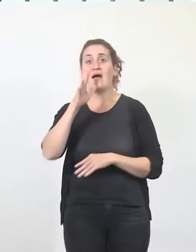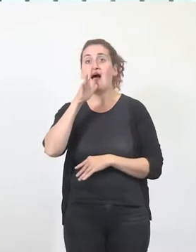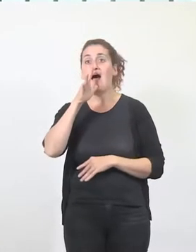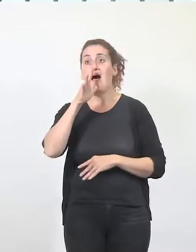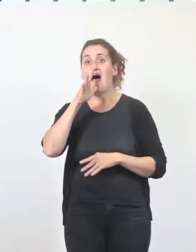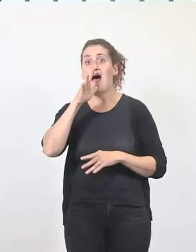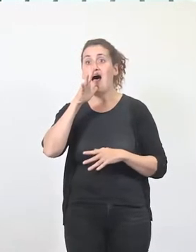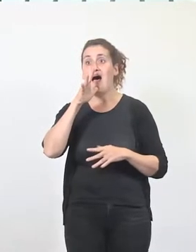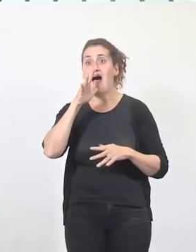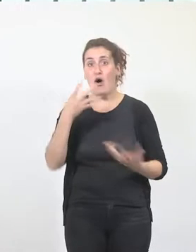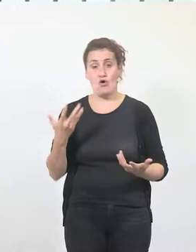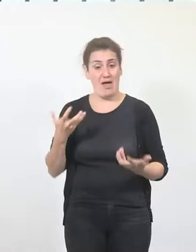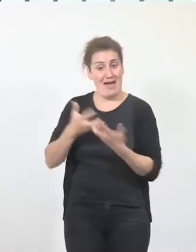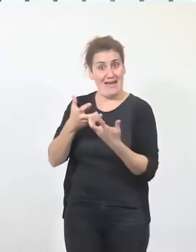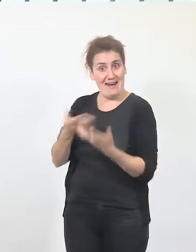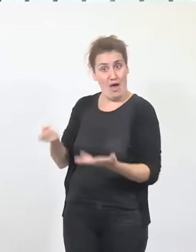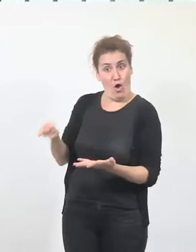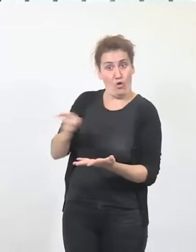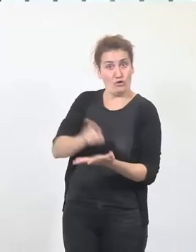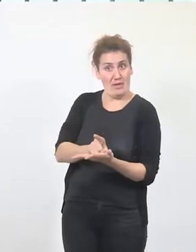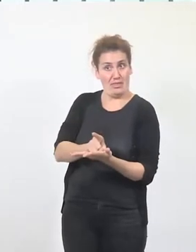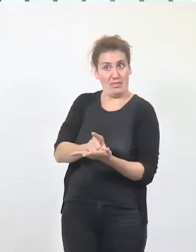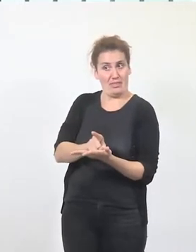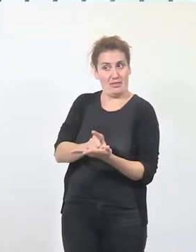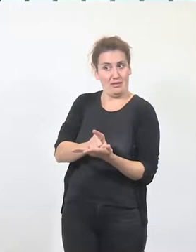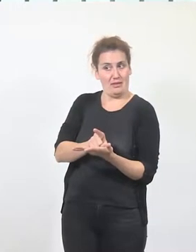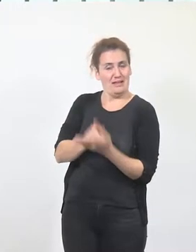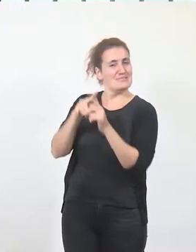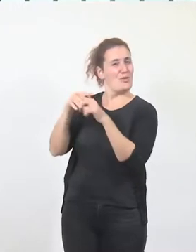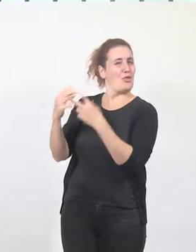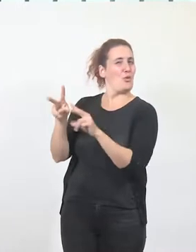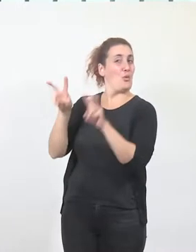Ahora, con la vuelta de la guerra, hay un factor nuevo,